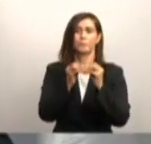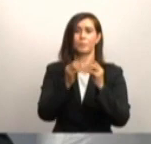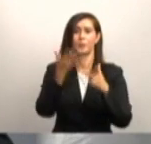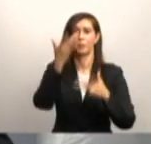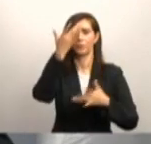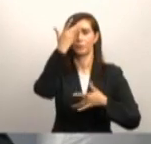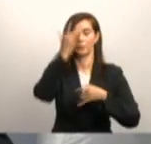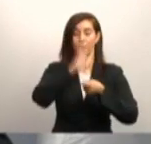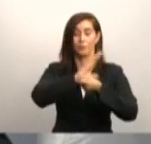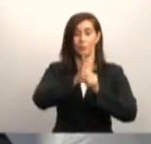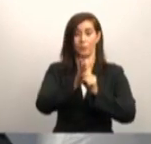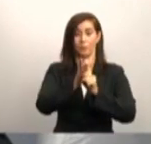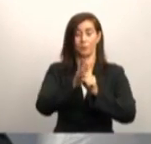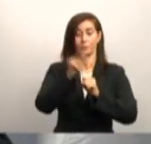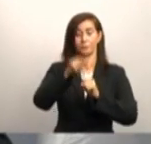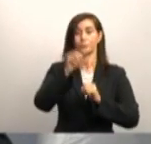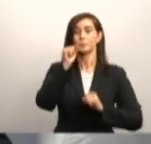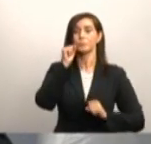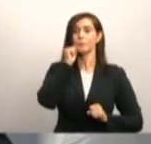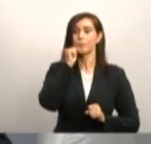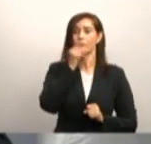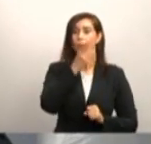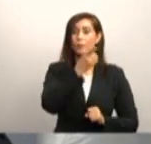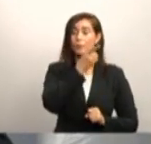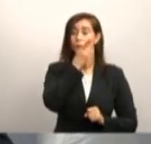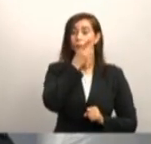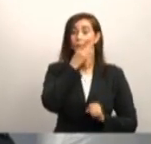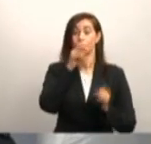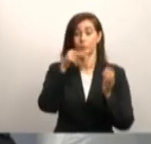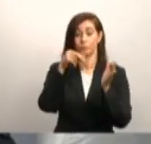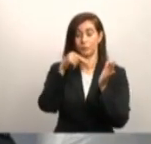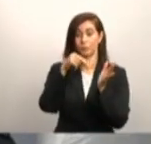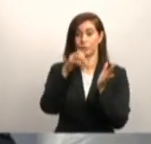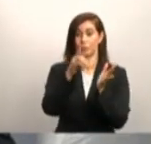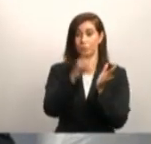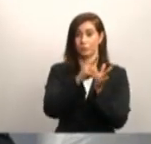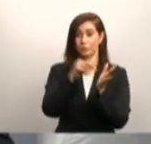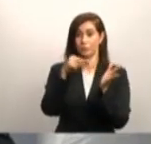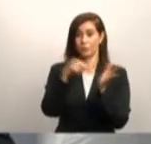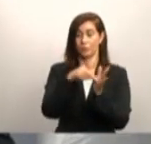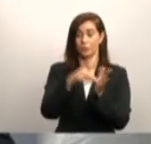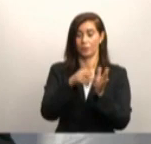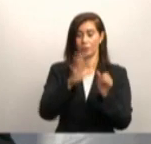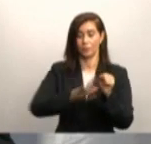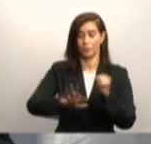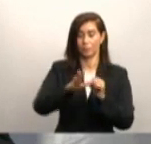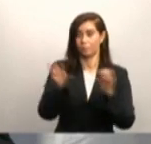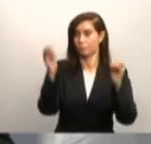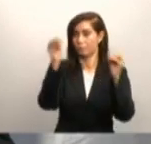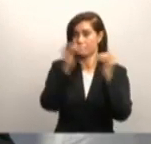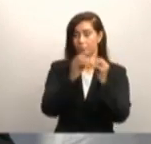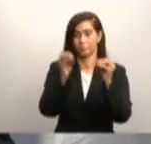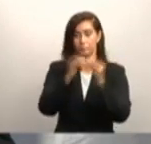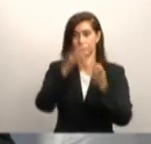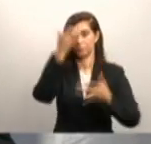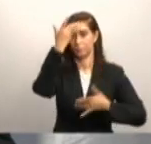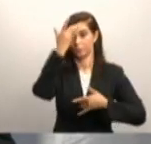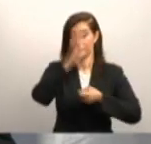como es la provincia Santo Domingo y el Distrito Nacional, que están teniendo la mayor incidencia,